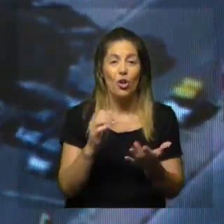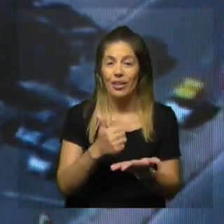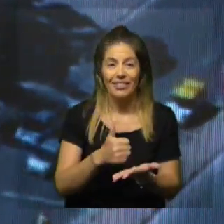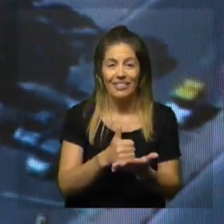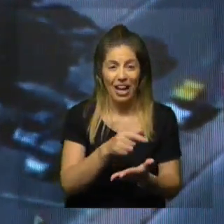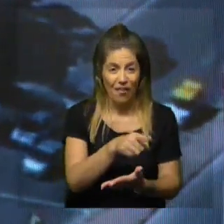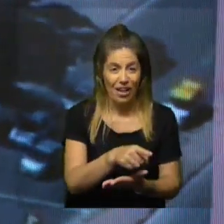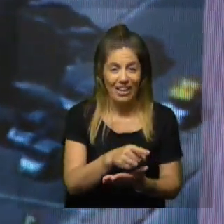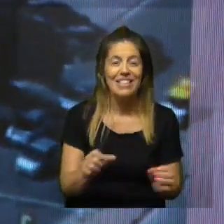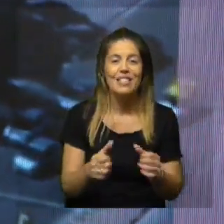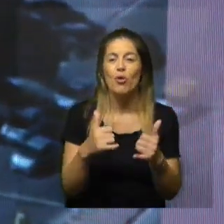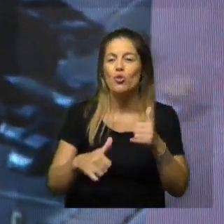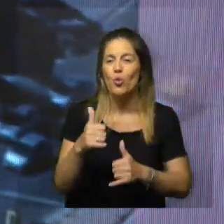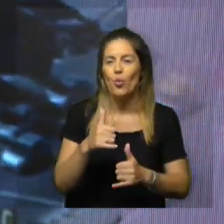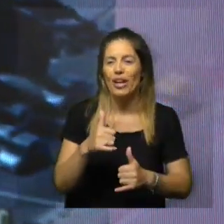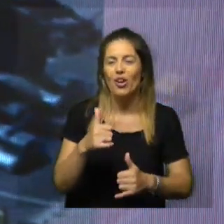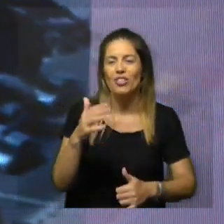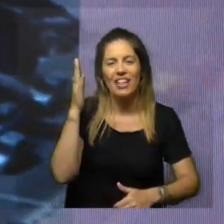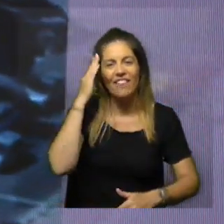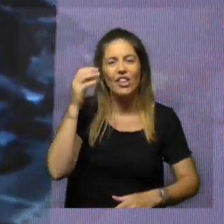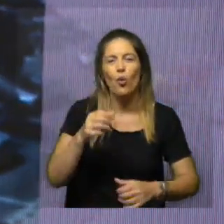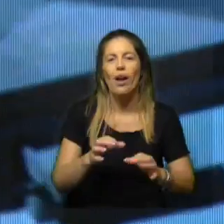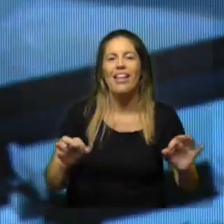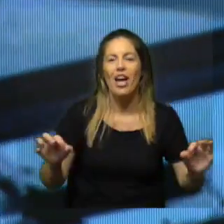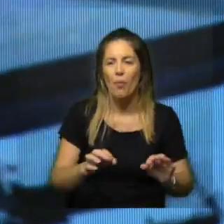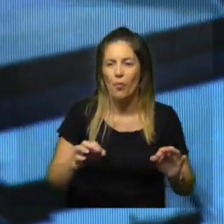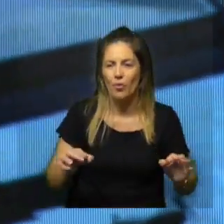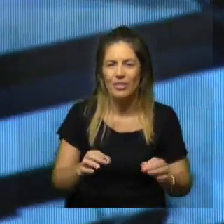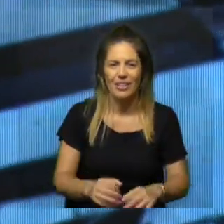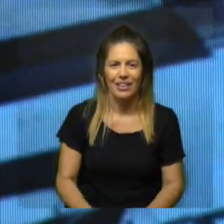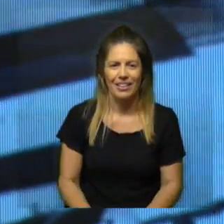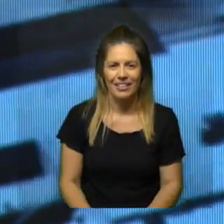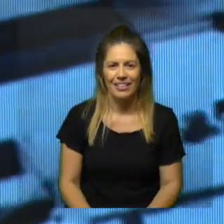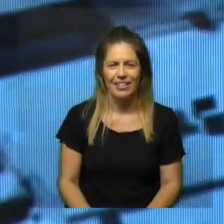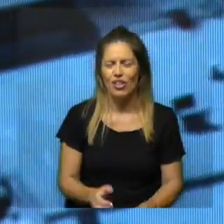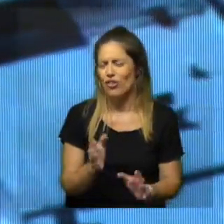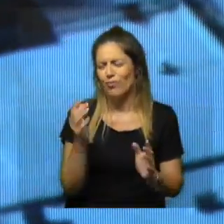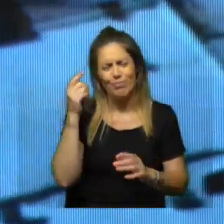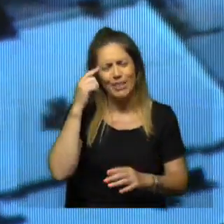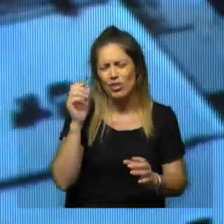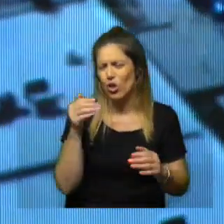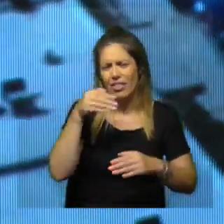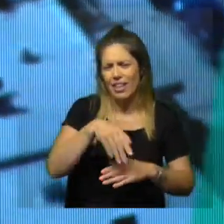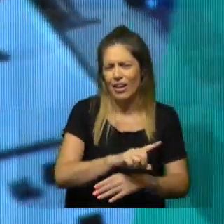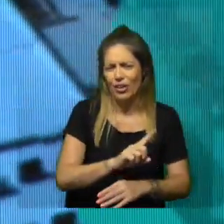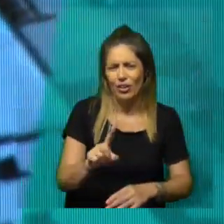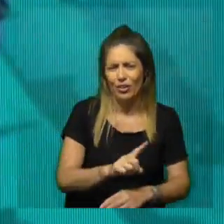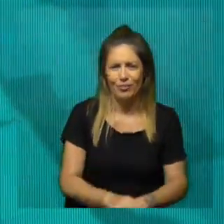vi. Adivinando. Los vi. Yo pierdo en todo. Entonces, ni pienso. ¿Y si le ponemos un melódico internacional?